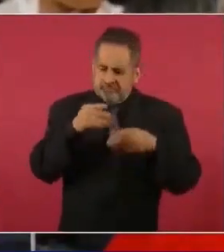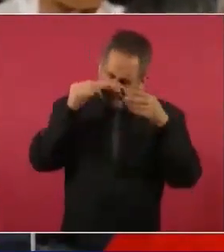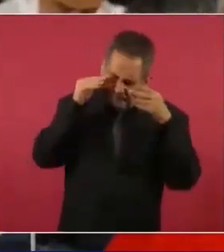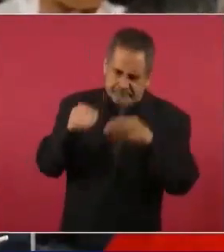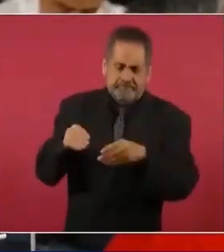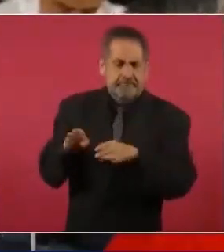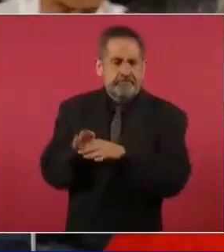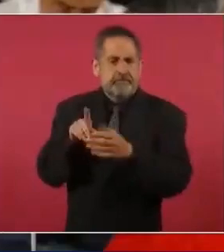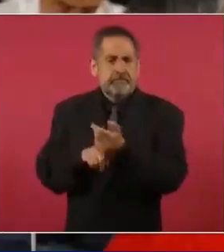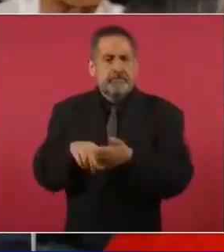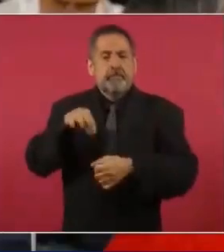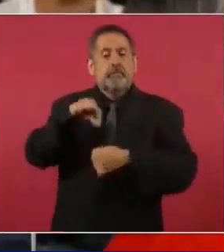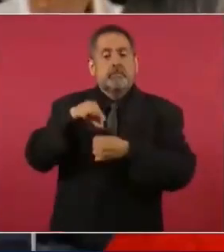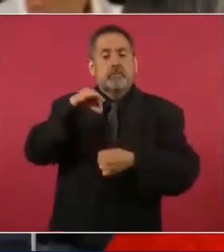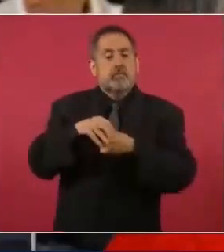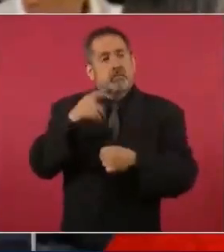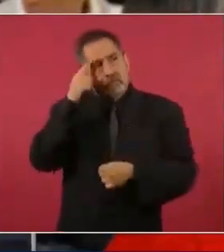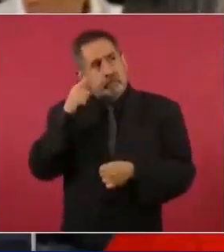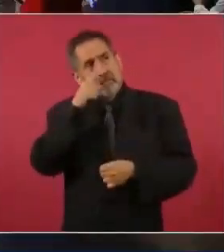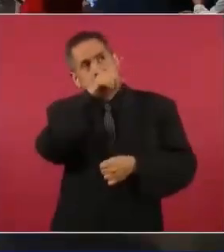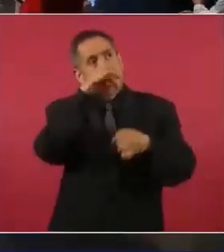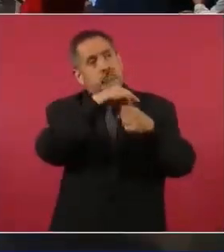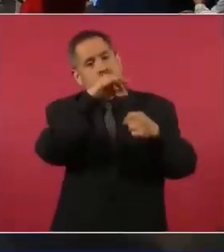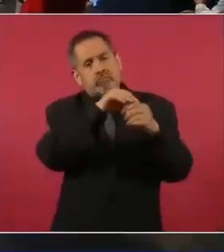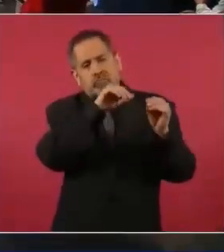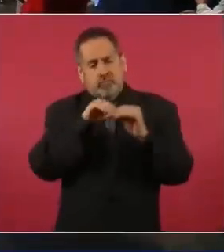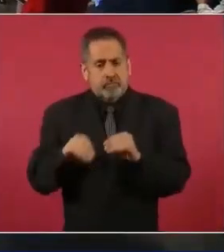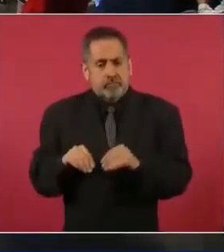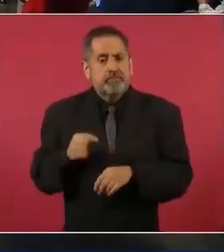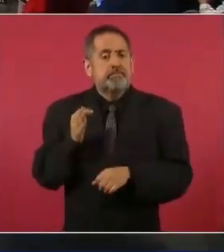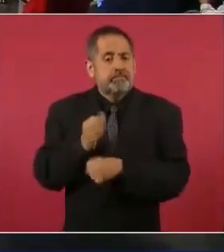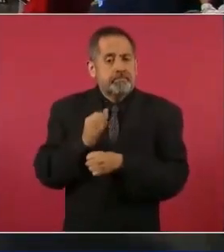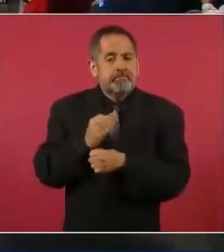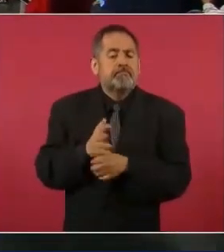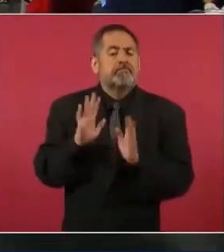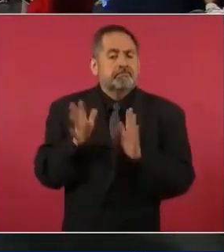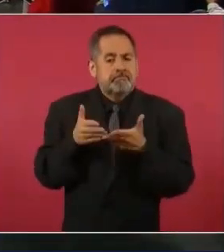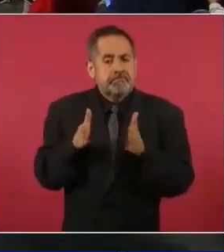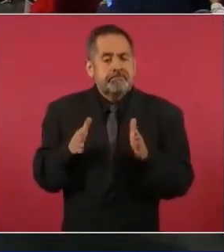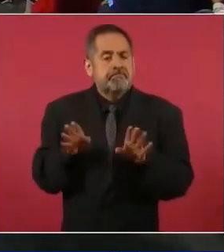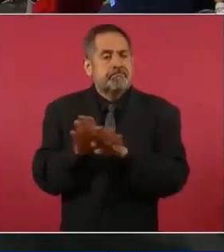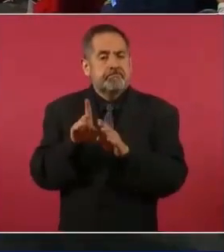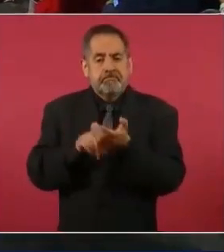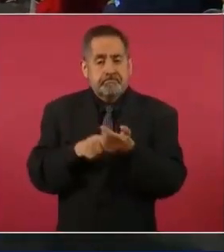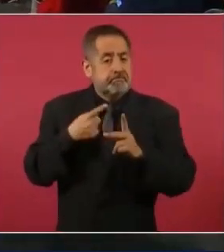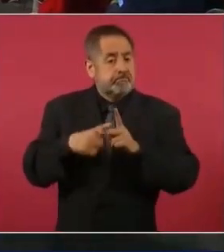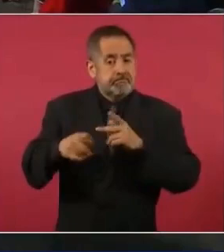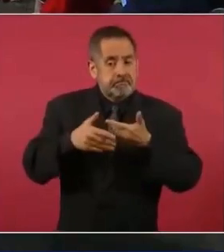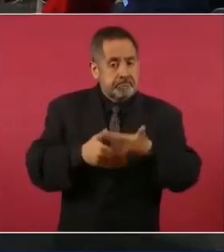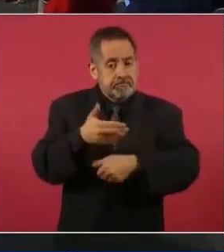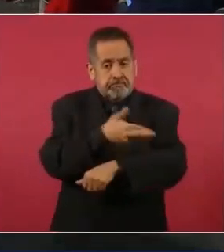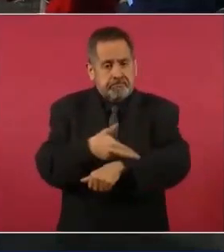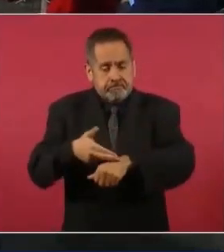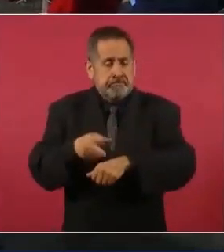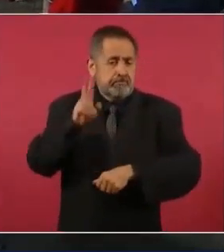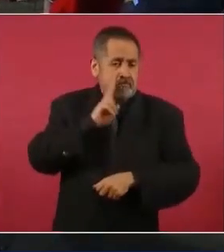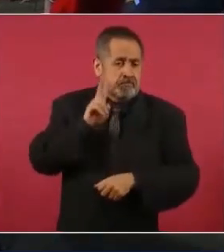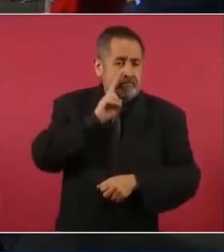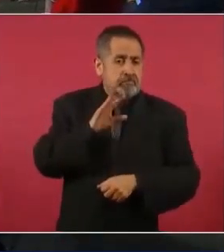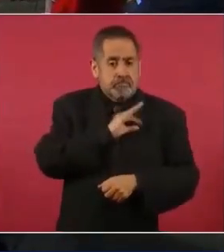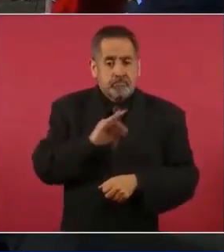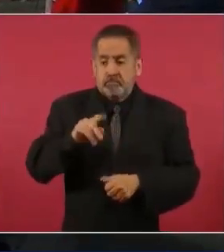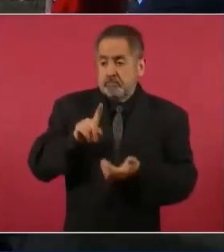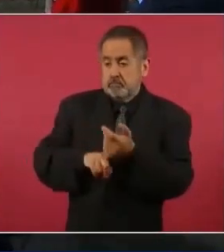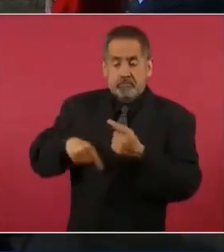en el tema del voto migrante, pero fíjese que ya se está abriendo aquí un proceso para ver la participación